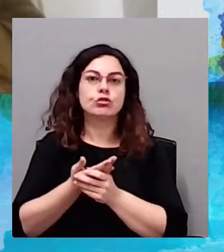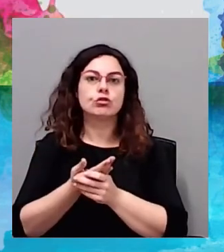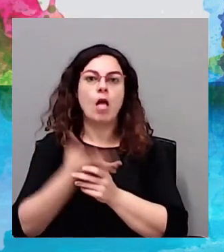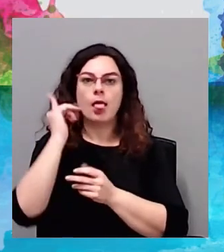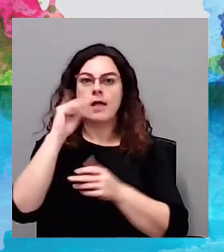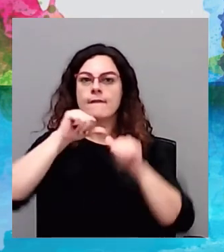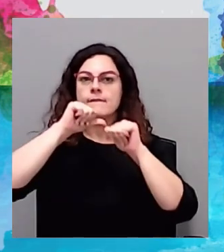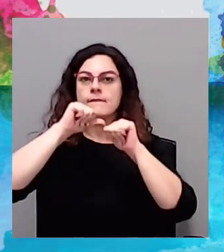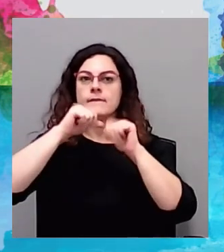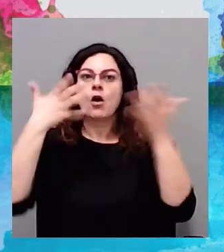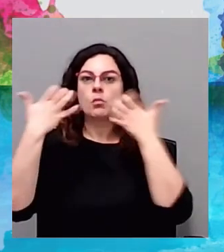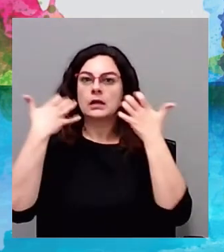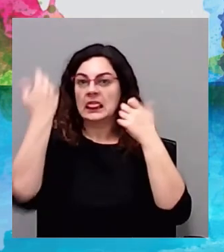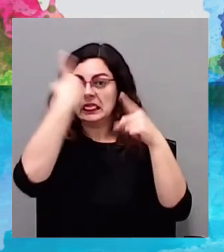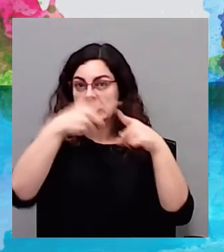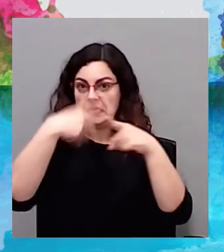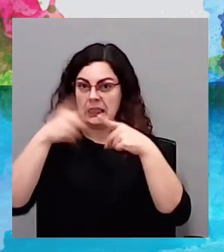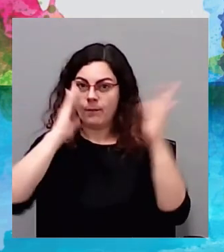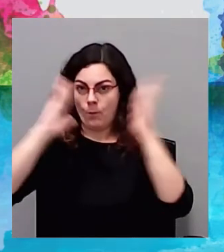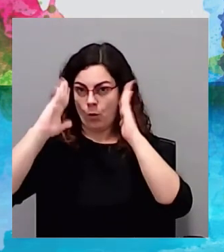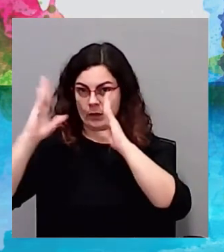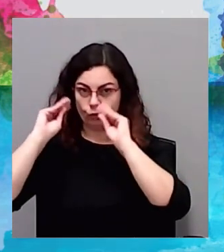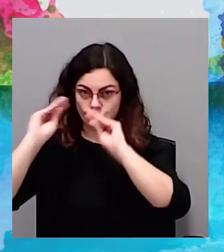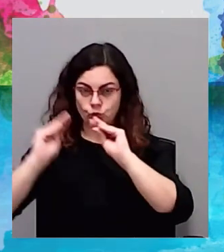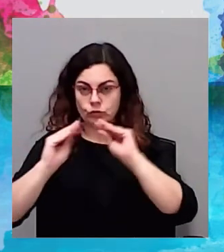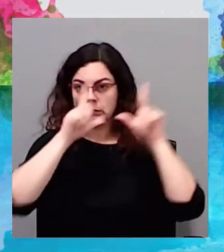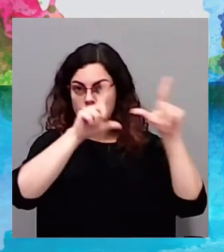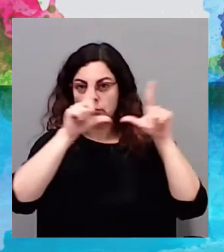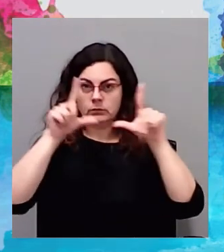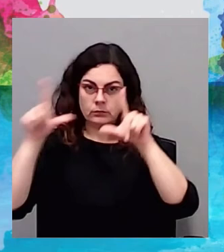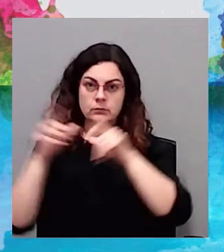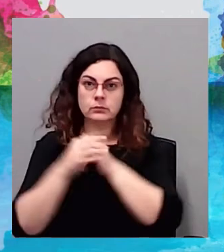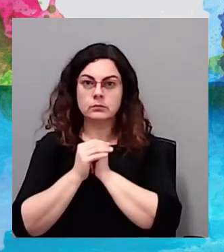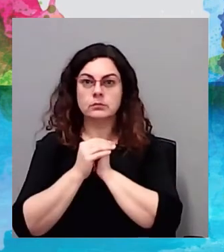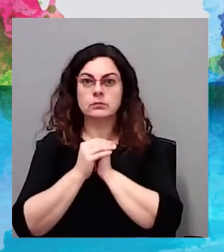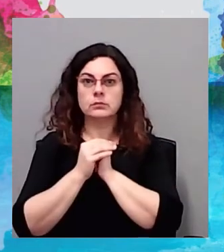diferentes obras de diferentes momentos de Picasso en los que